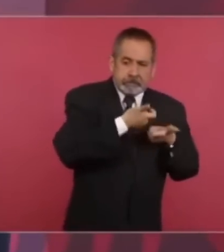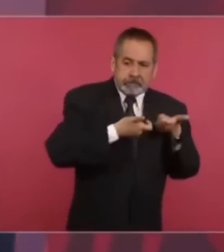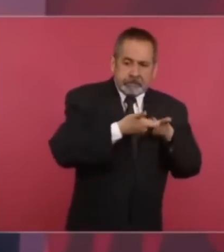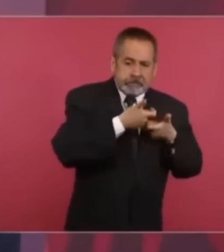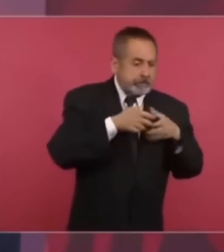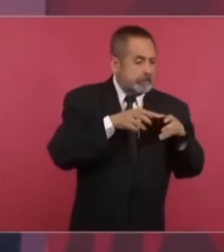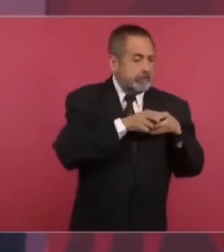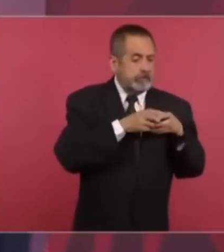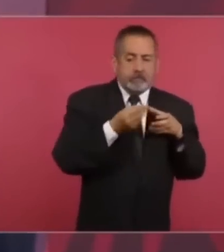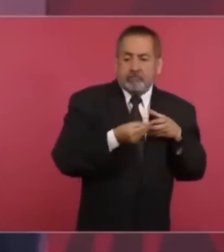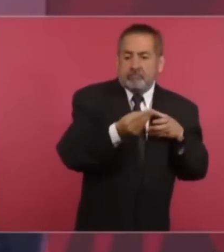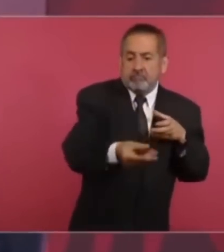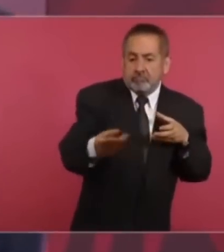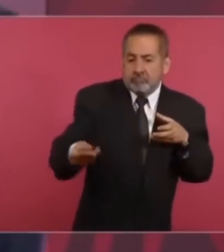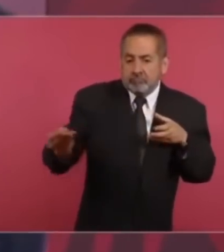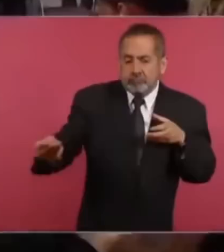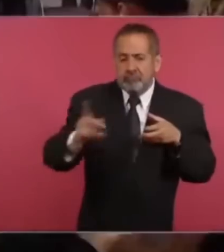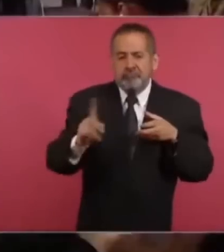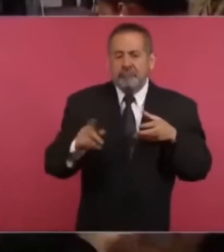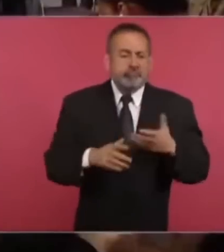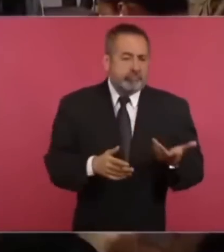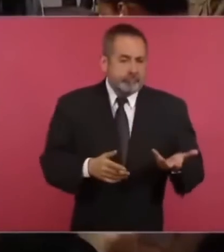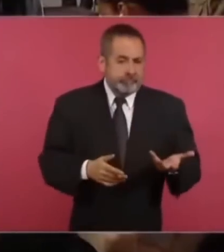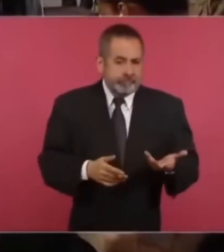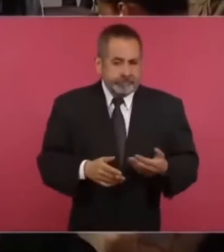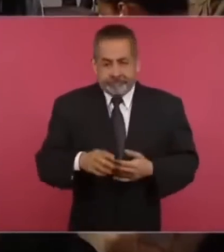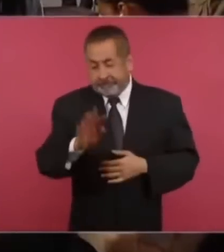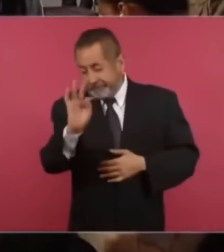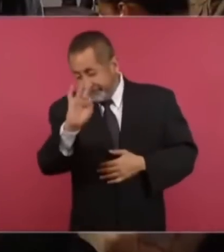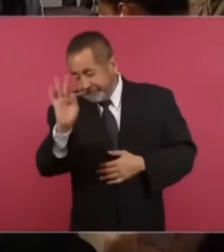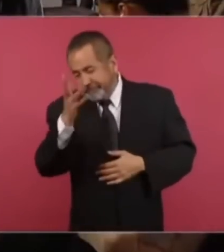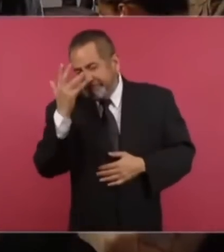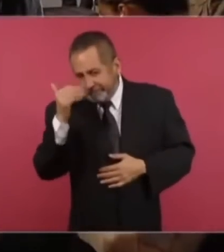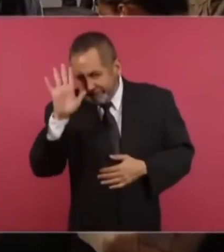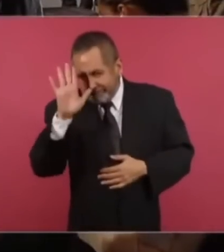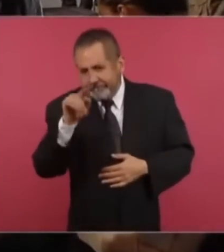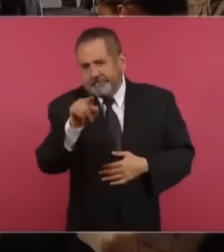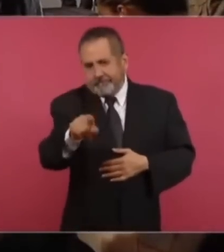Y nosotros, si se tratara de eso,